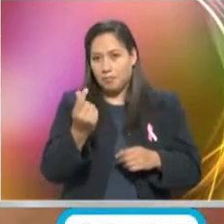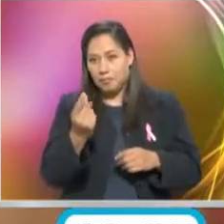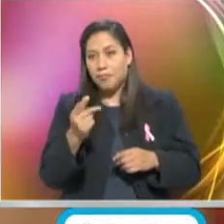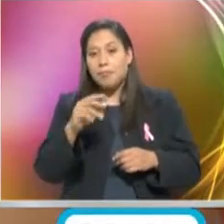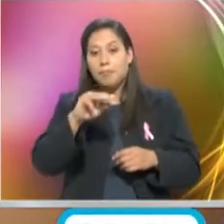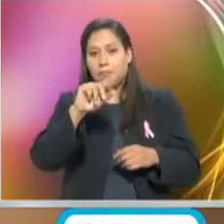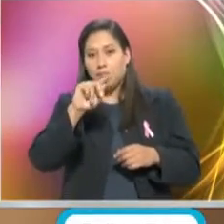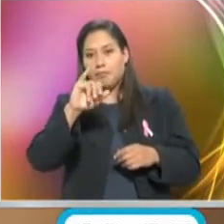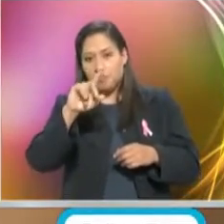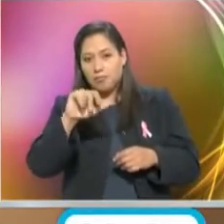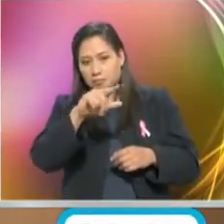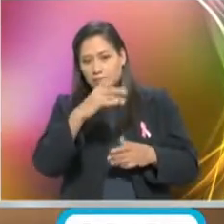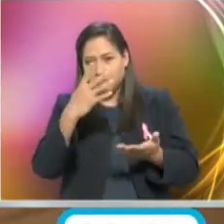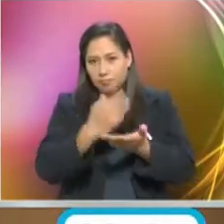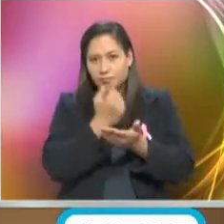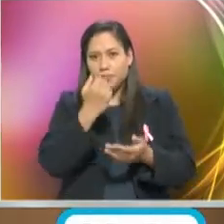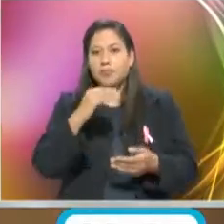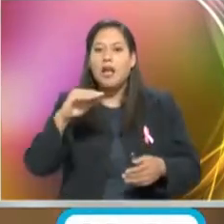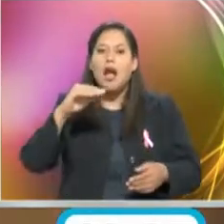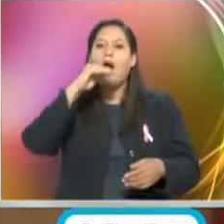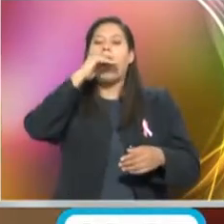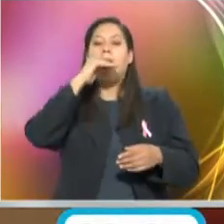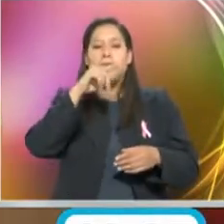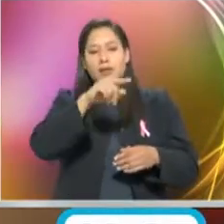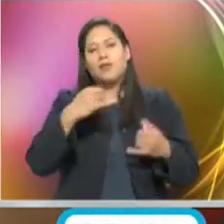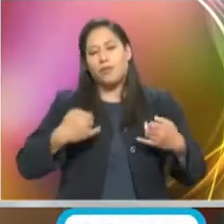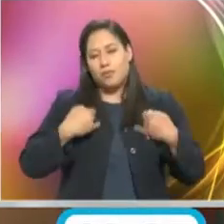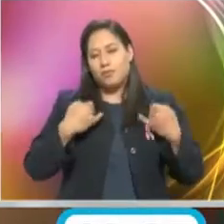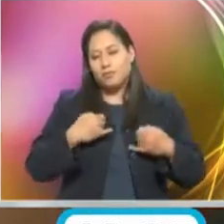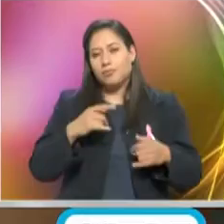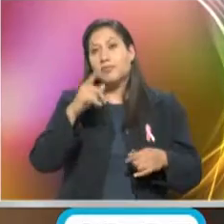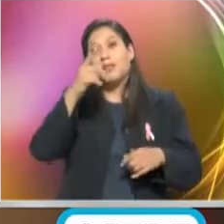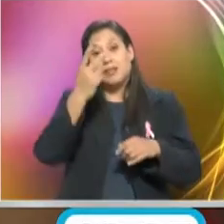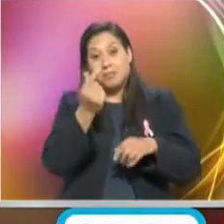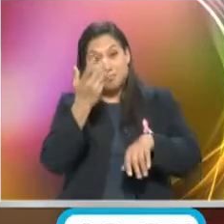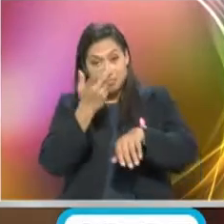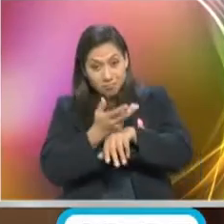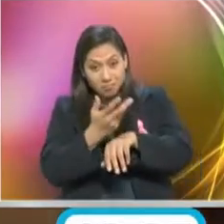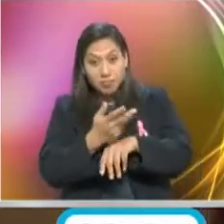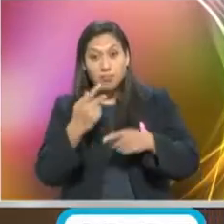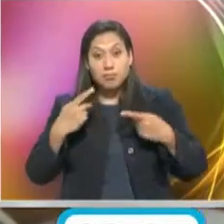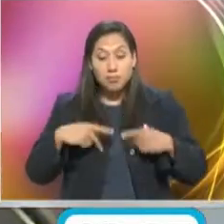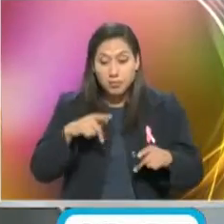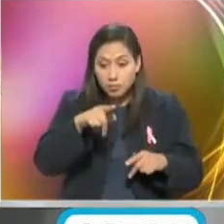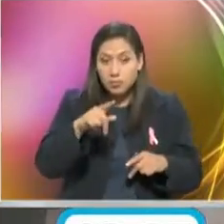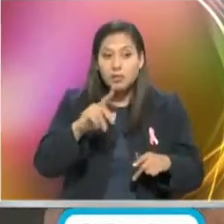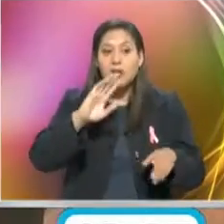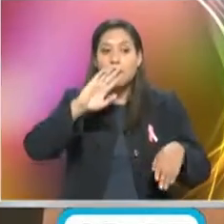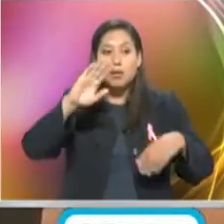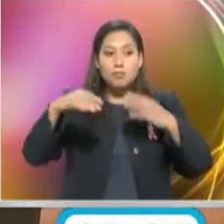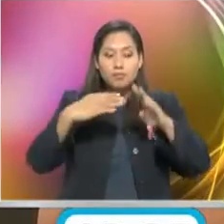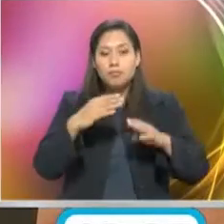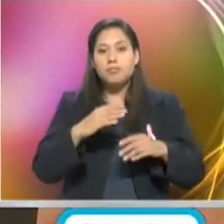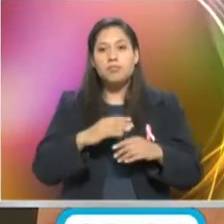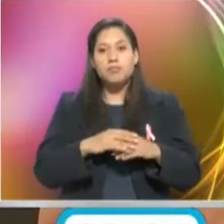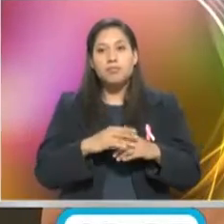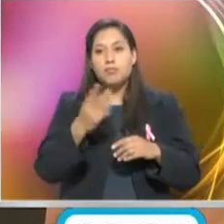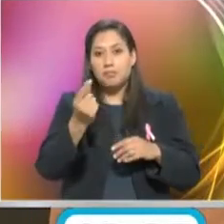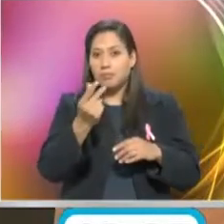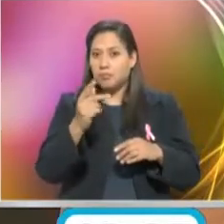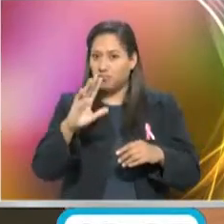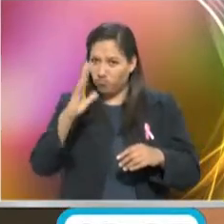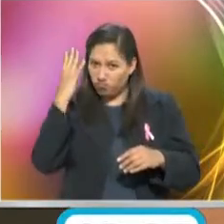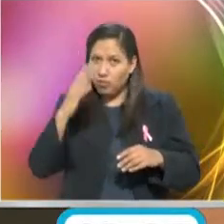bueno, Matilda sí lo logró, ¿no? En ese aspecto, sé que es más joven. Los perros de Estados Unidos o la gente que se acerca a una mundial trae perros